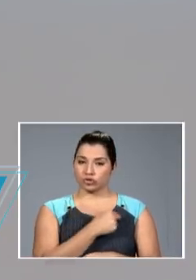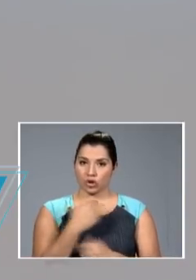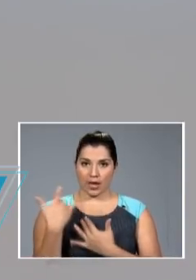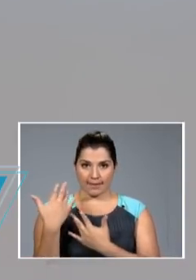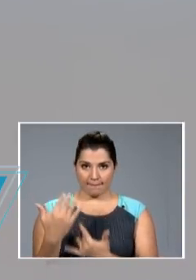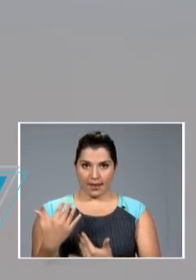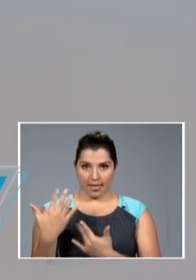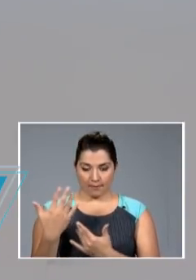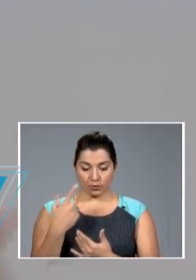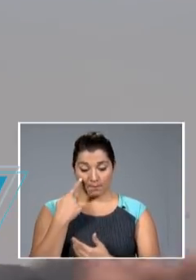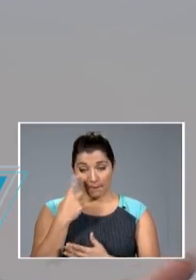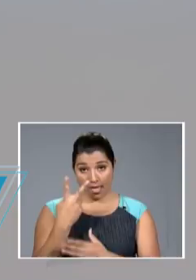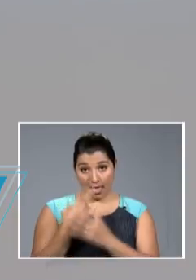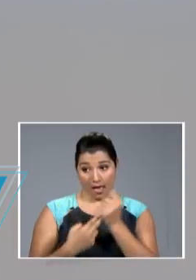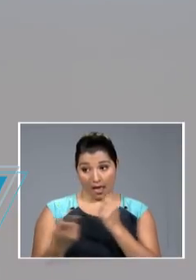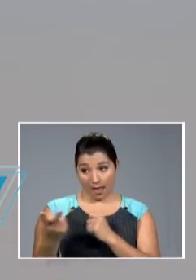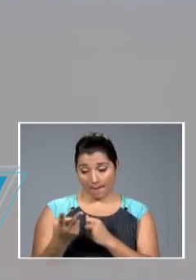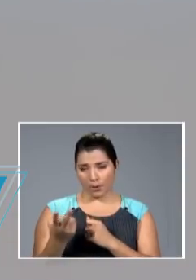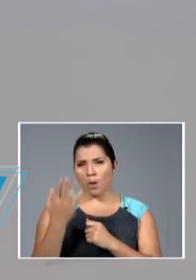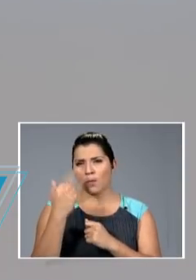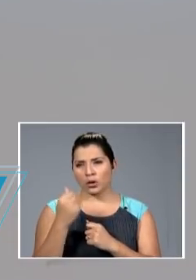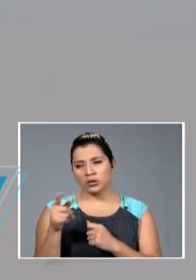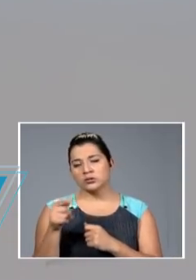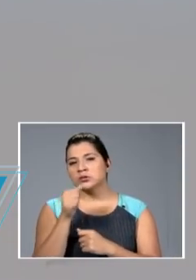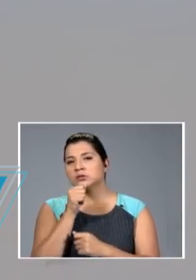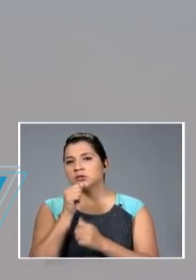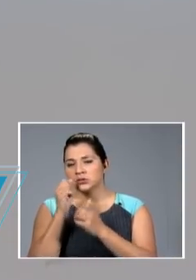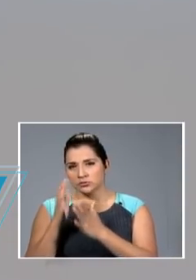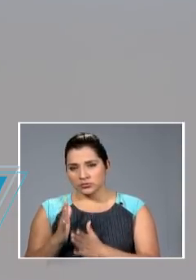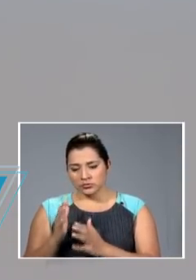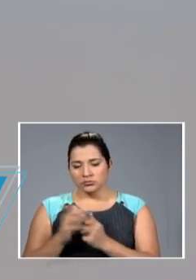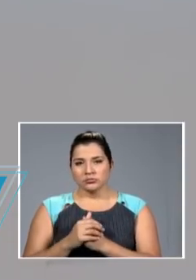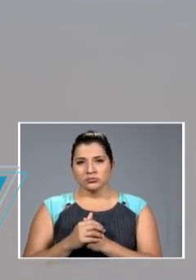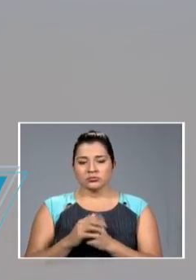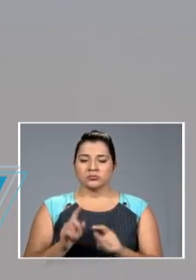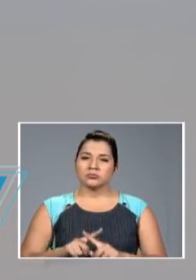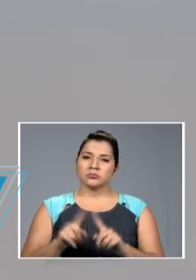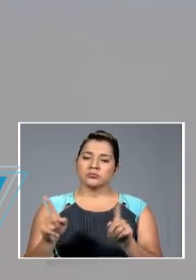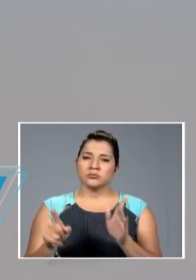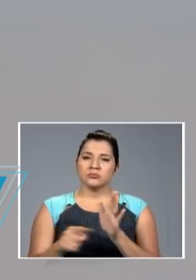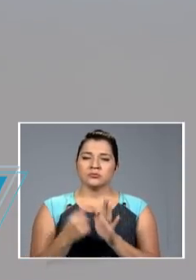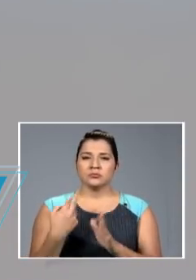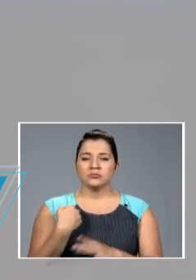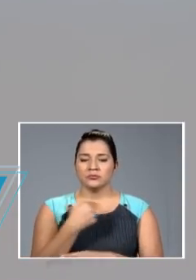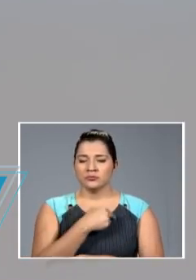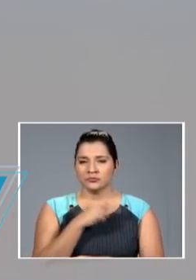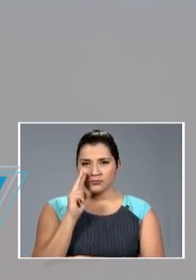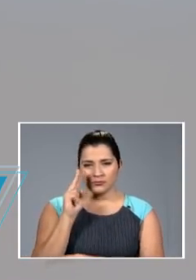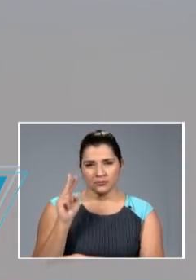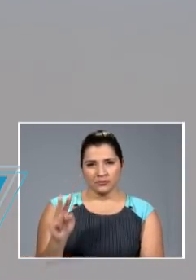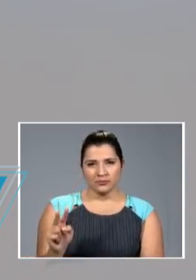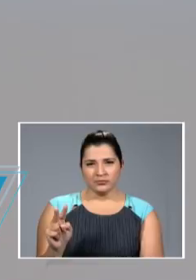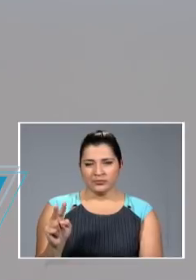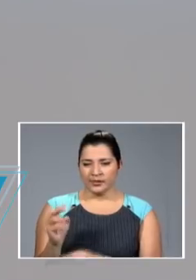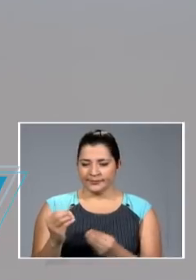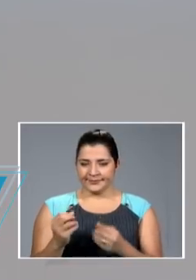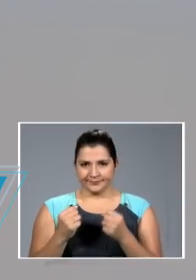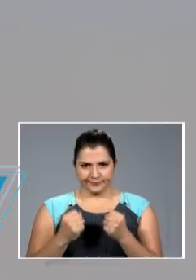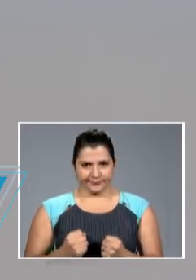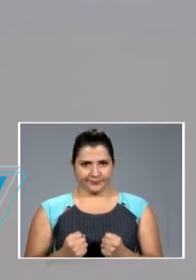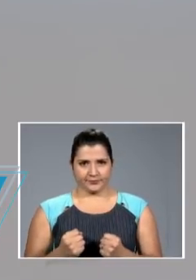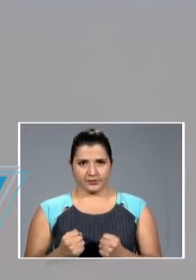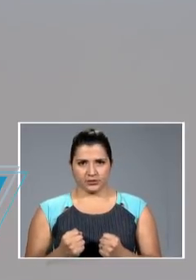estos dos candidatos, porque son comunicadores, etcétera, etcétera. Pero a veces uno los ve muy